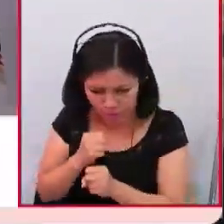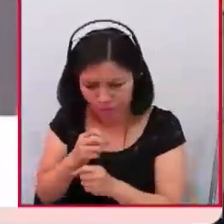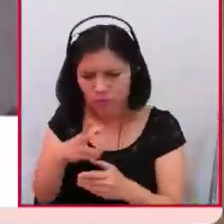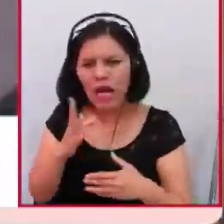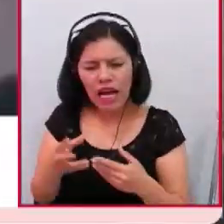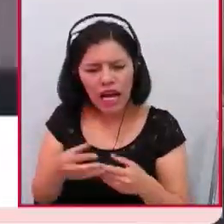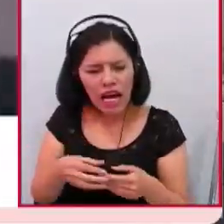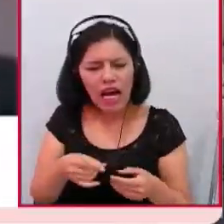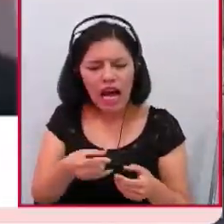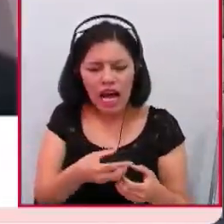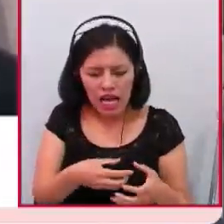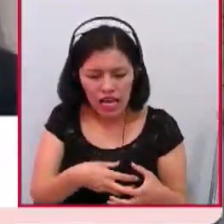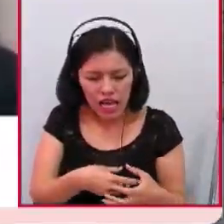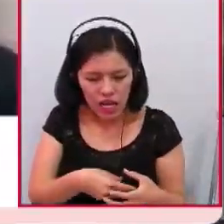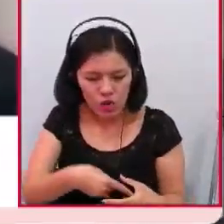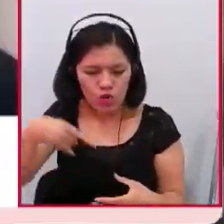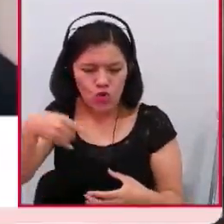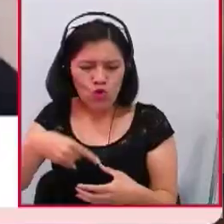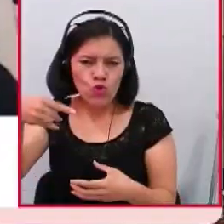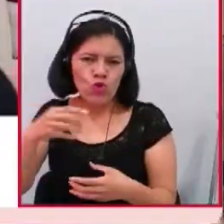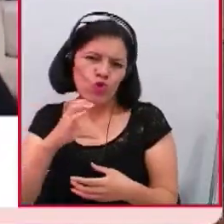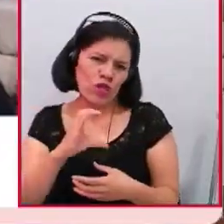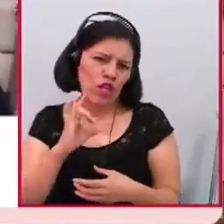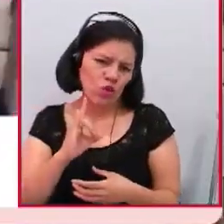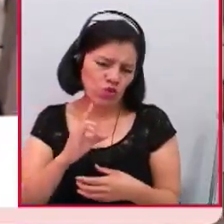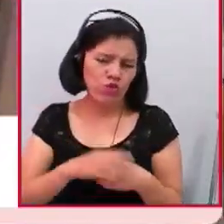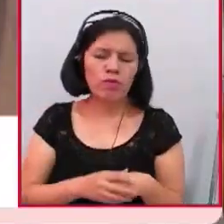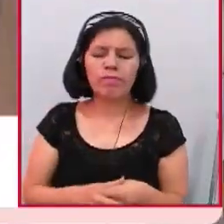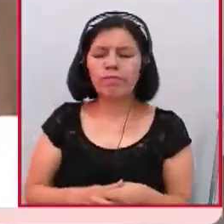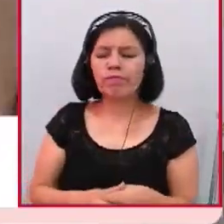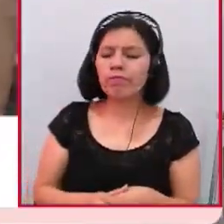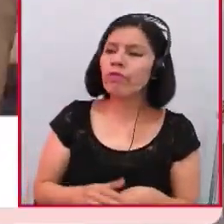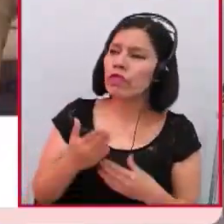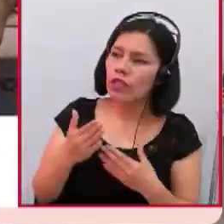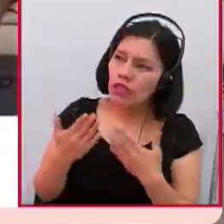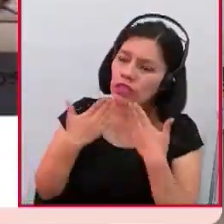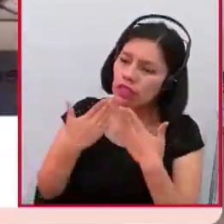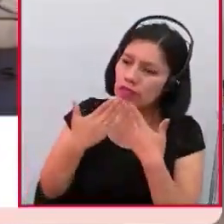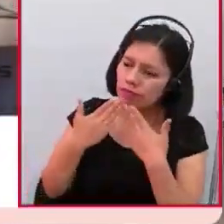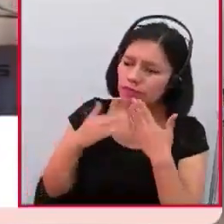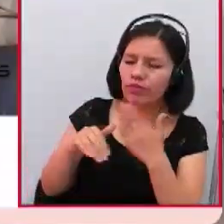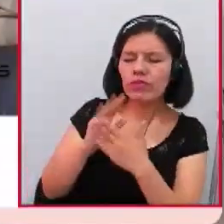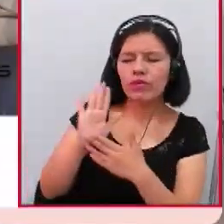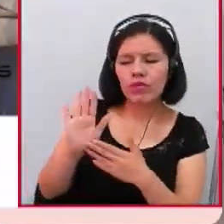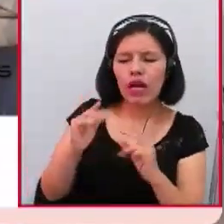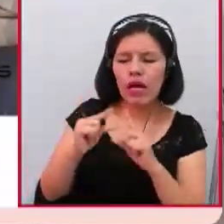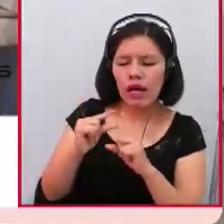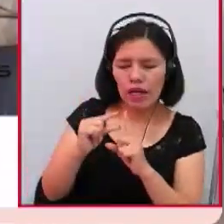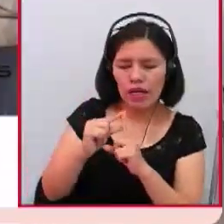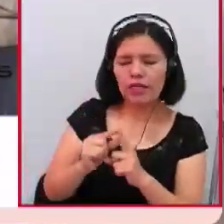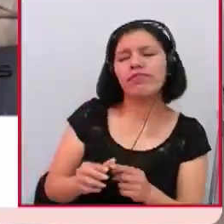respuestas a las preguntas y por favor lo despedimos con un aplauso al ingeniero Márquez.